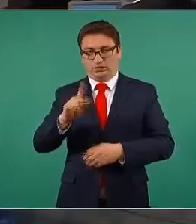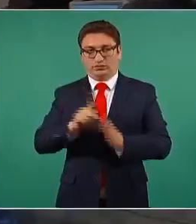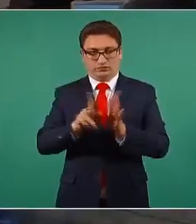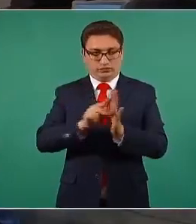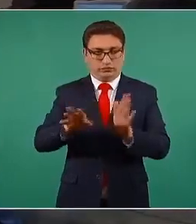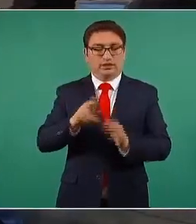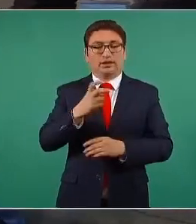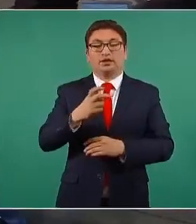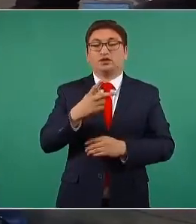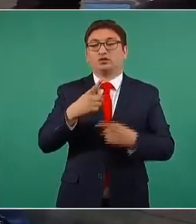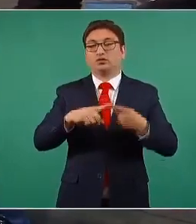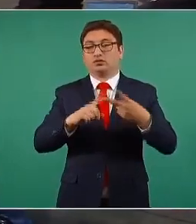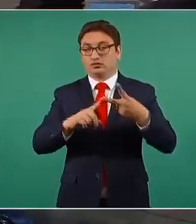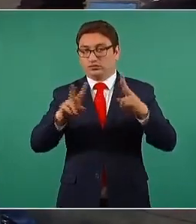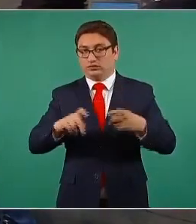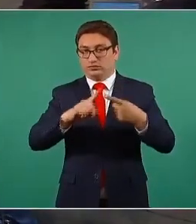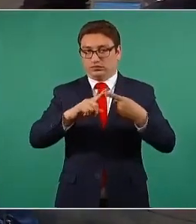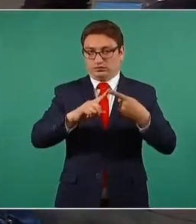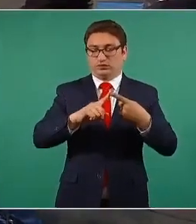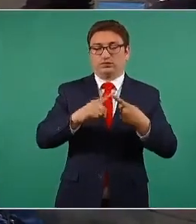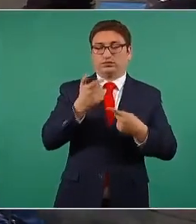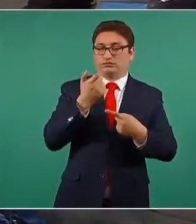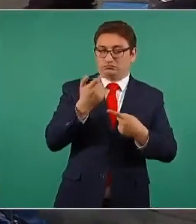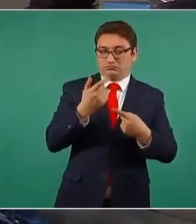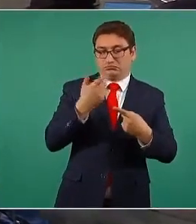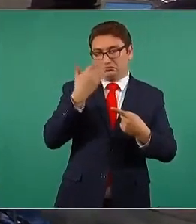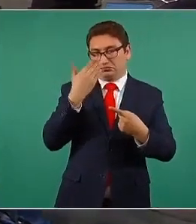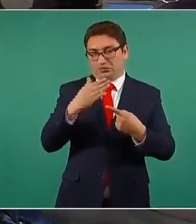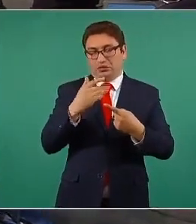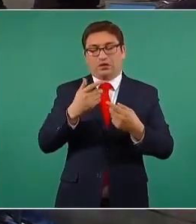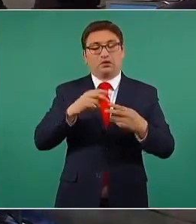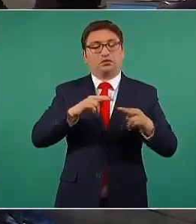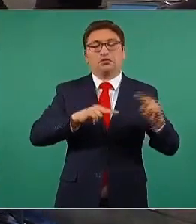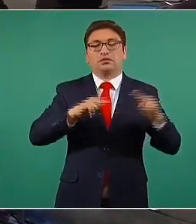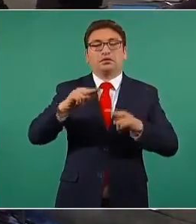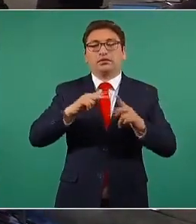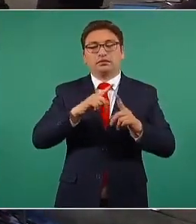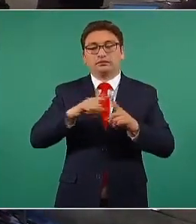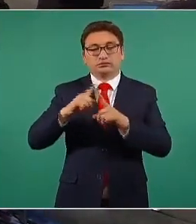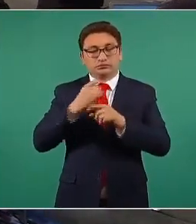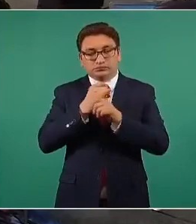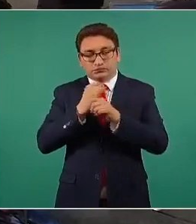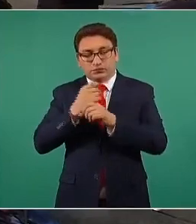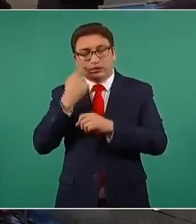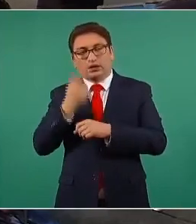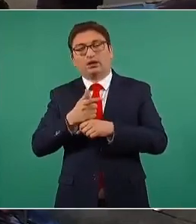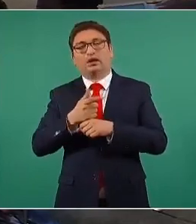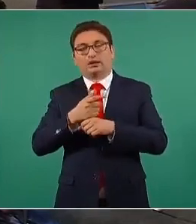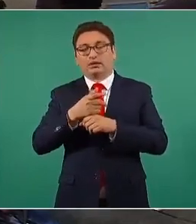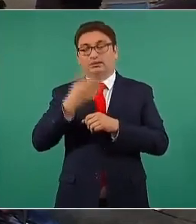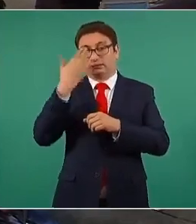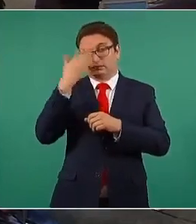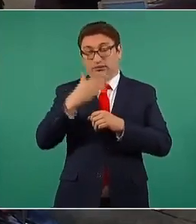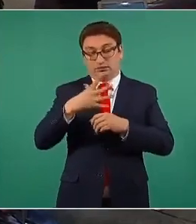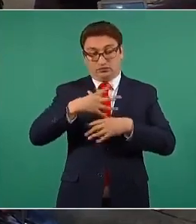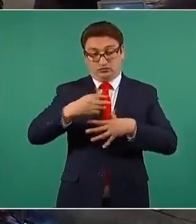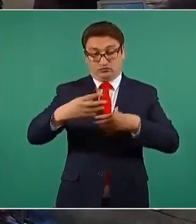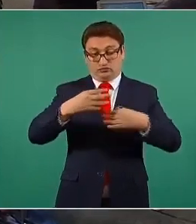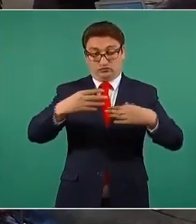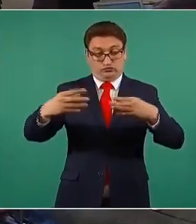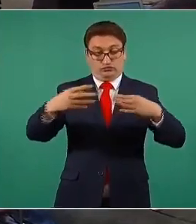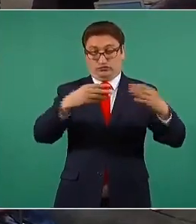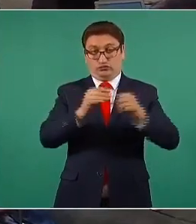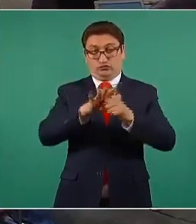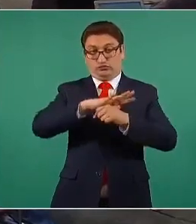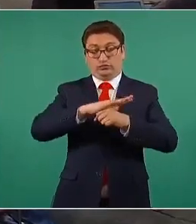Uno en particular es el económico, viendo pues algunos indicadores, parece que a pesar de la pandemia y nos aproximamos al